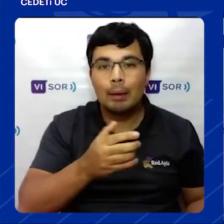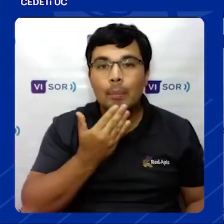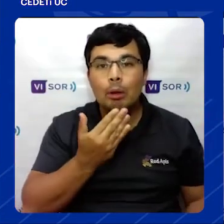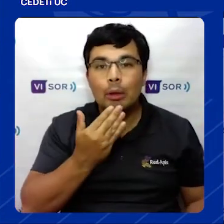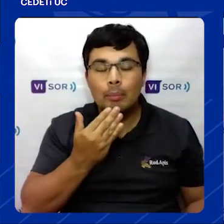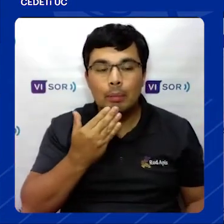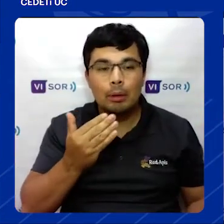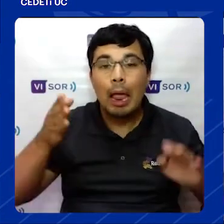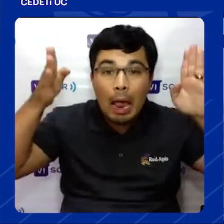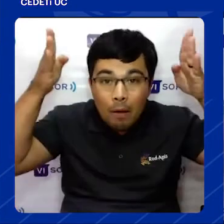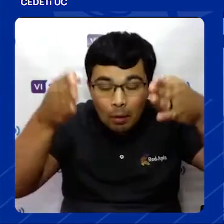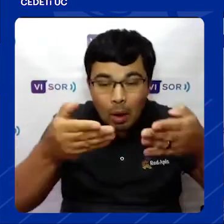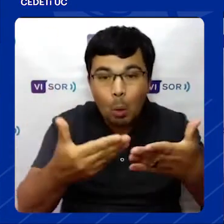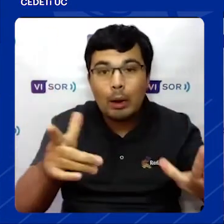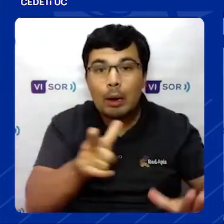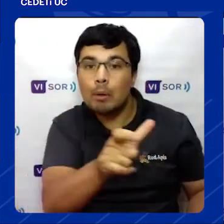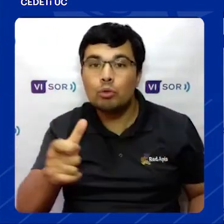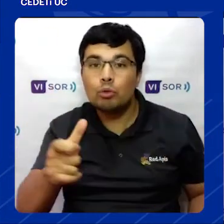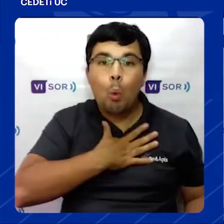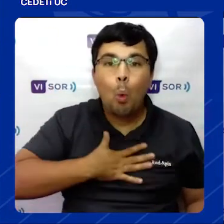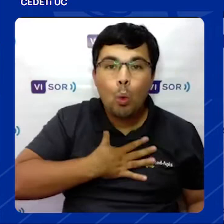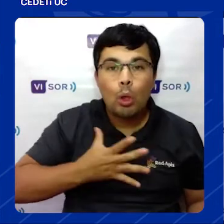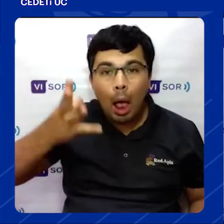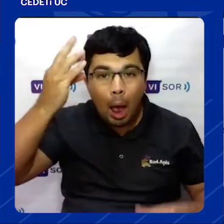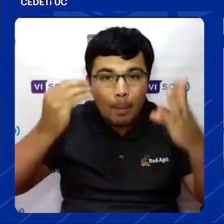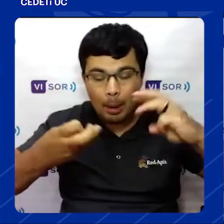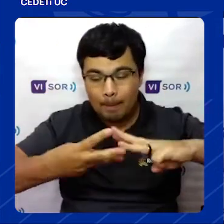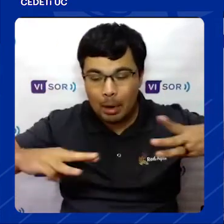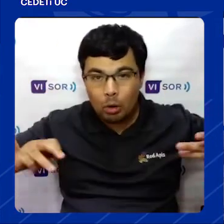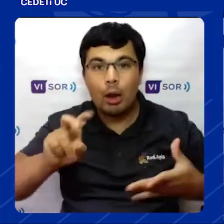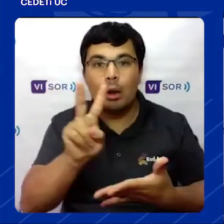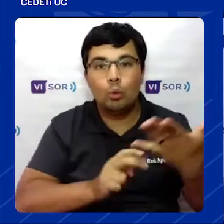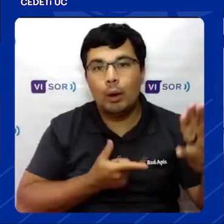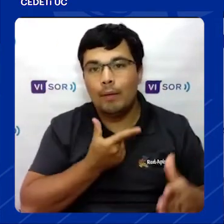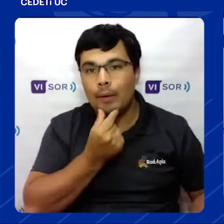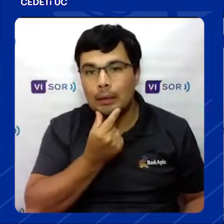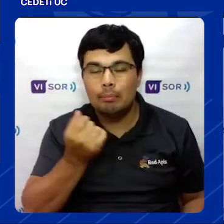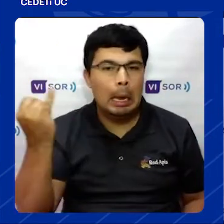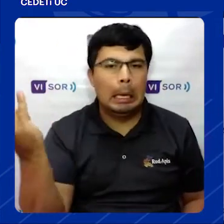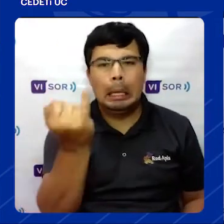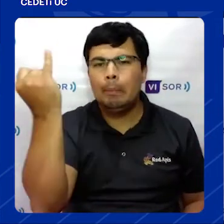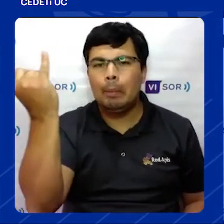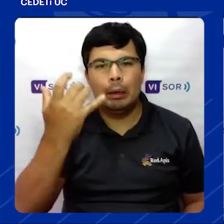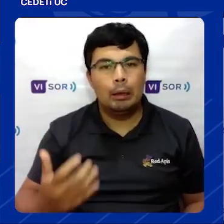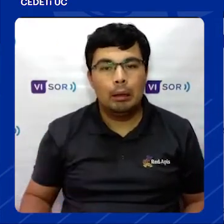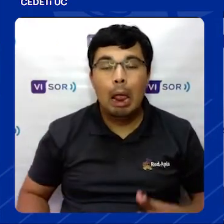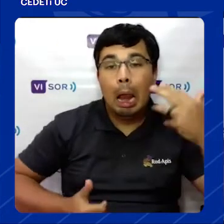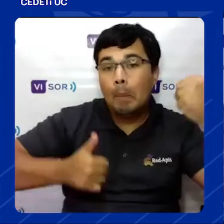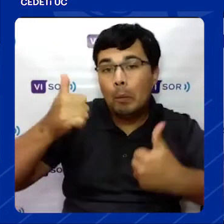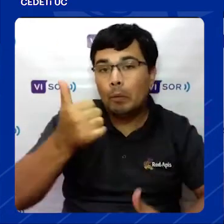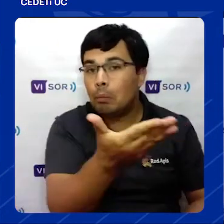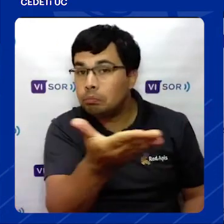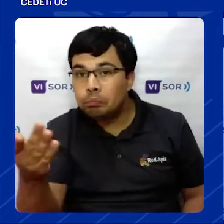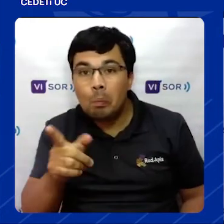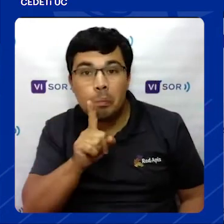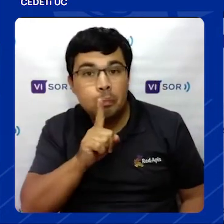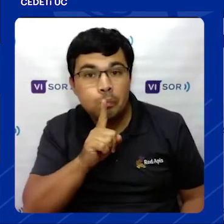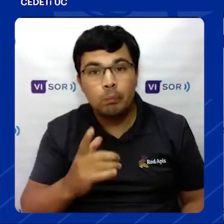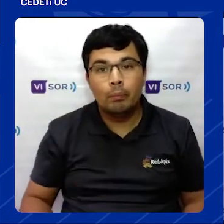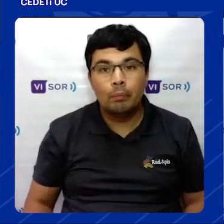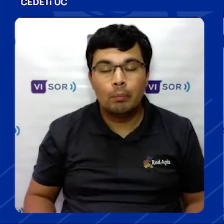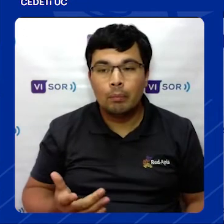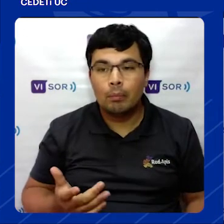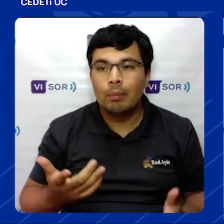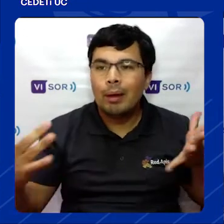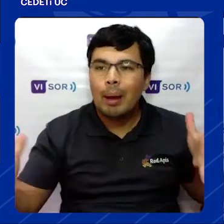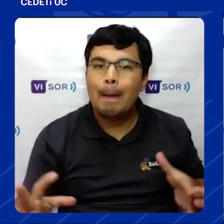realidad enfocado a cualquier persona que quiera aprender de metodología de lectura fácil. Independiente de la profesión, quizás tiene más que ver